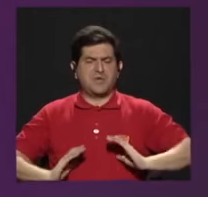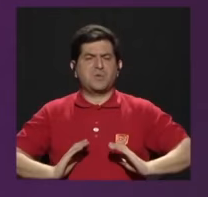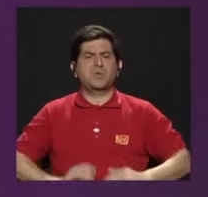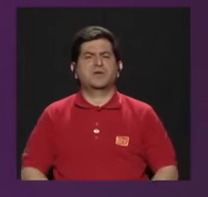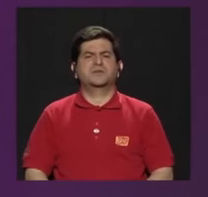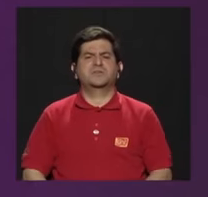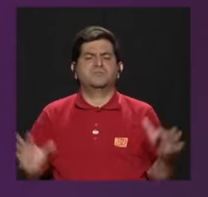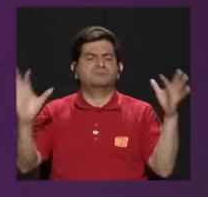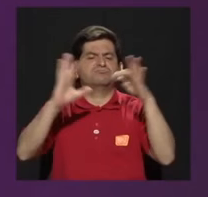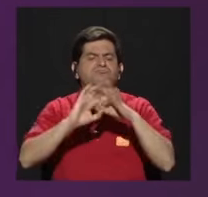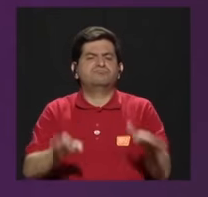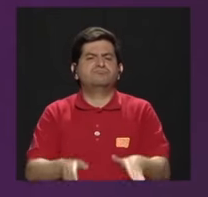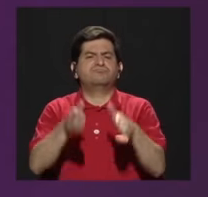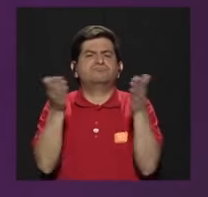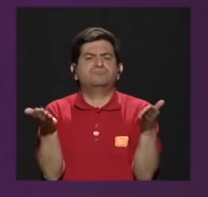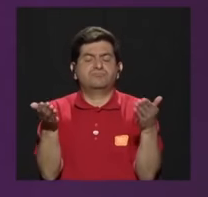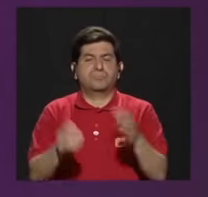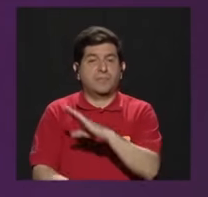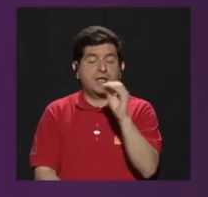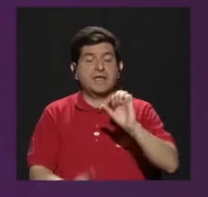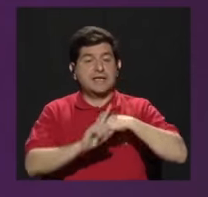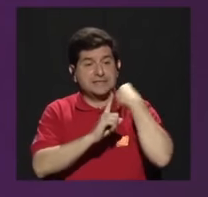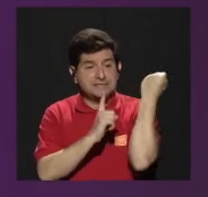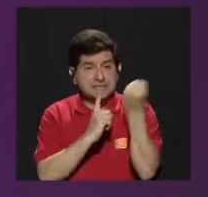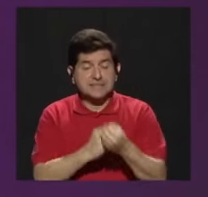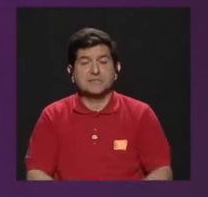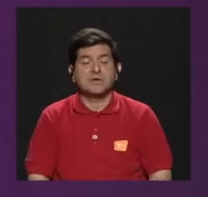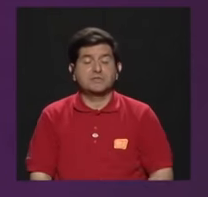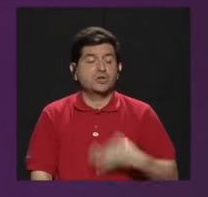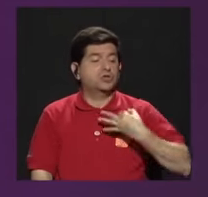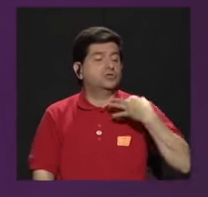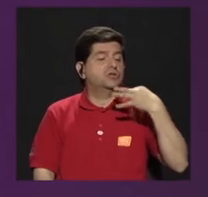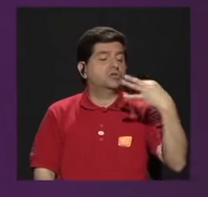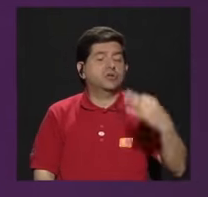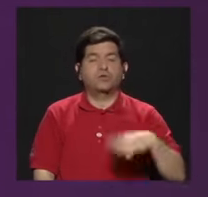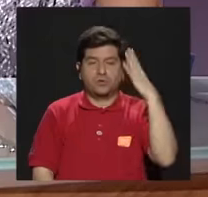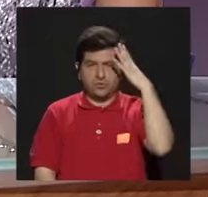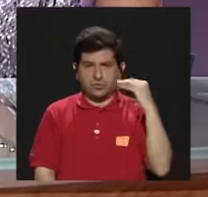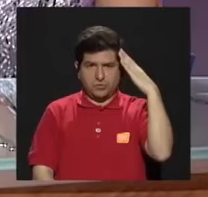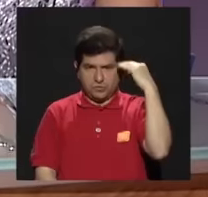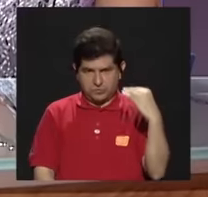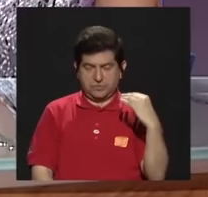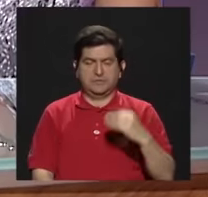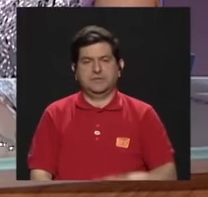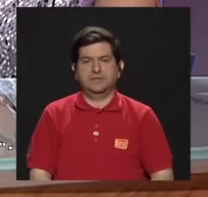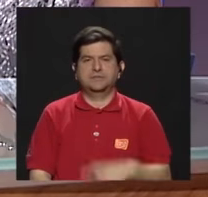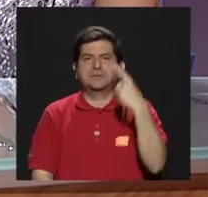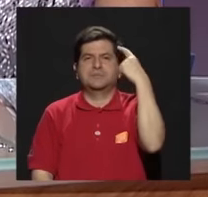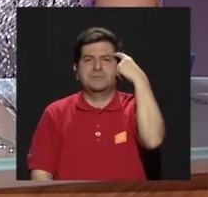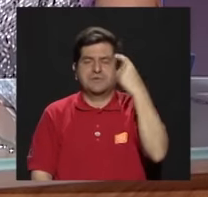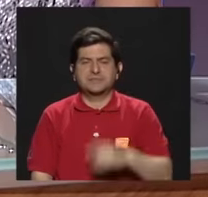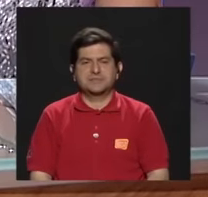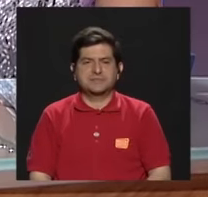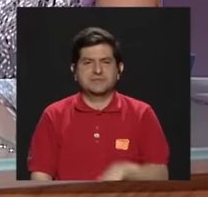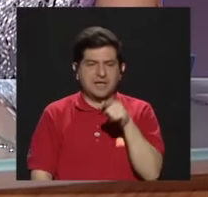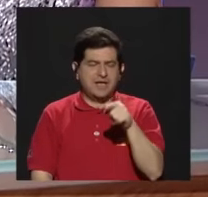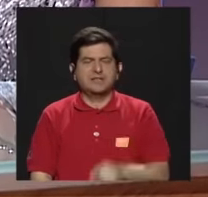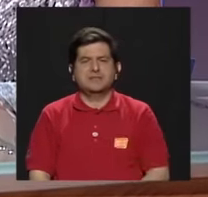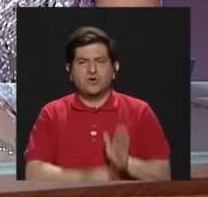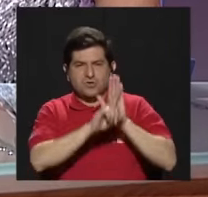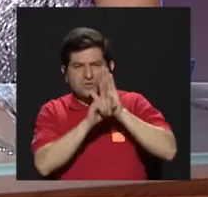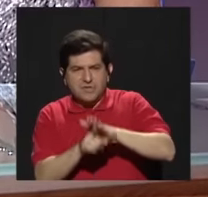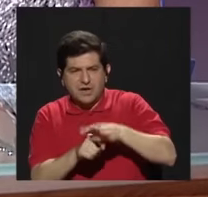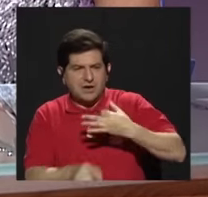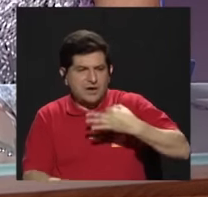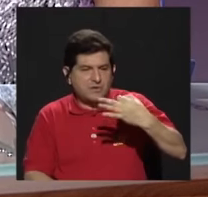también la cuestión de la vivencia cotidiana y esta cotidianidad de sufrir acoso también se